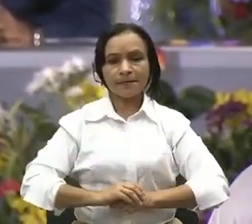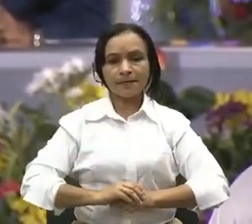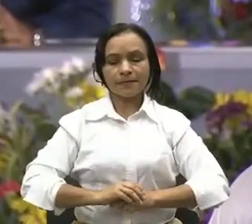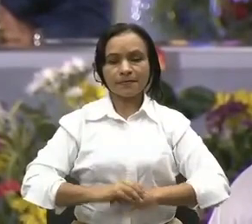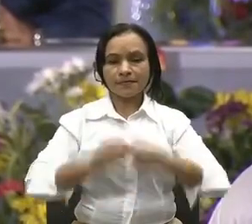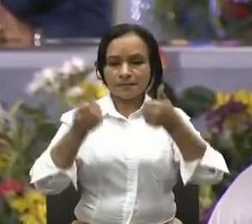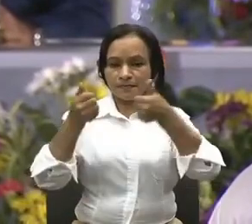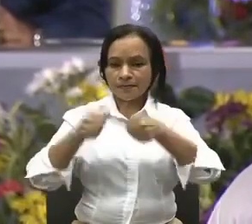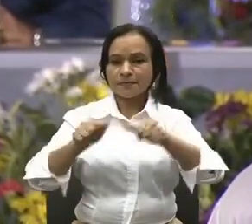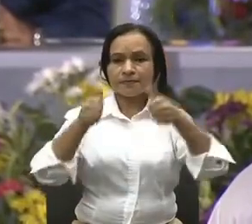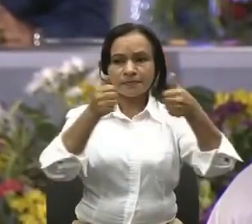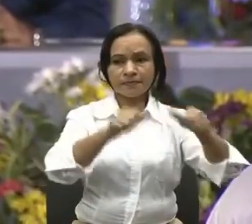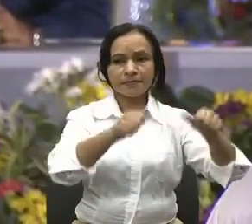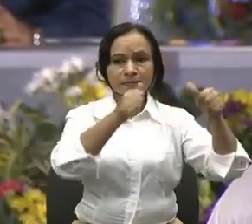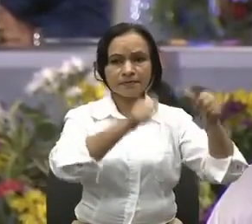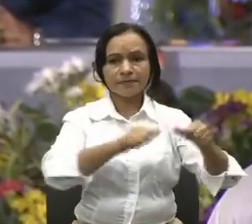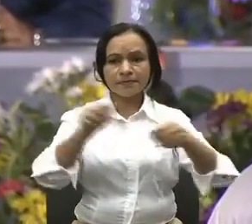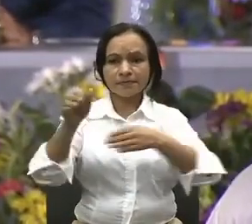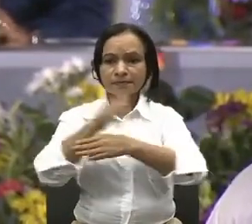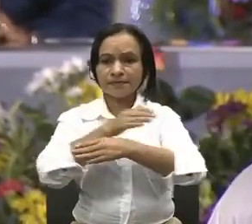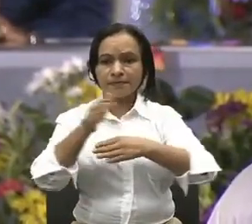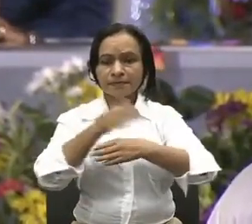varios acuerdos